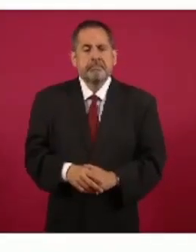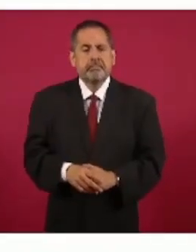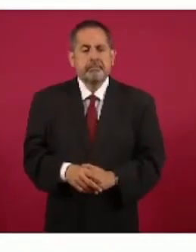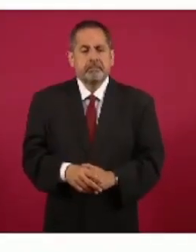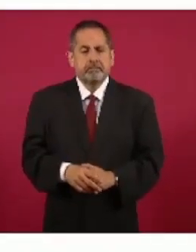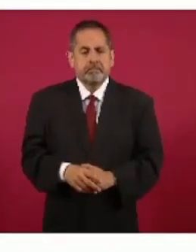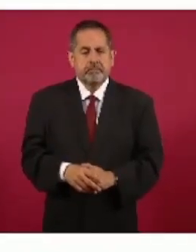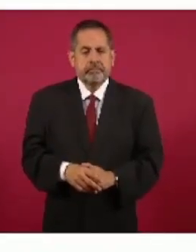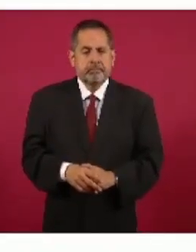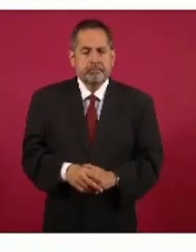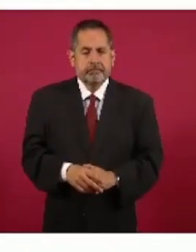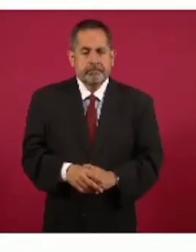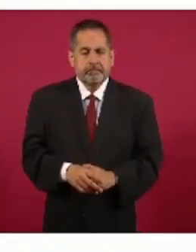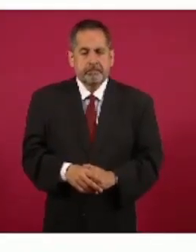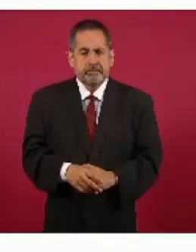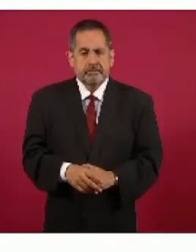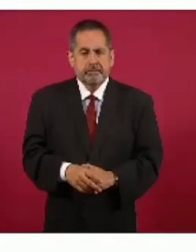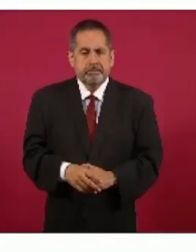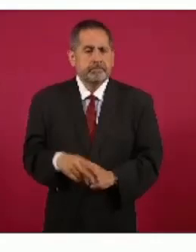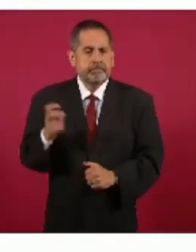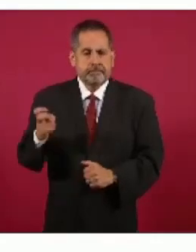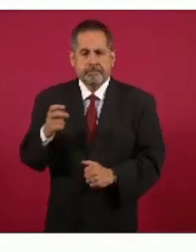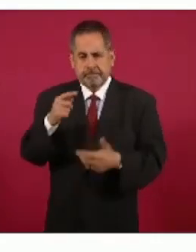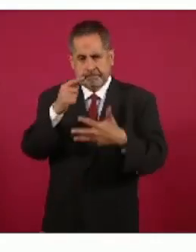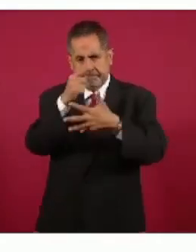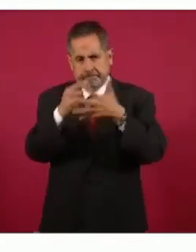Diego. Son nuestros invitados.